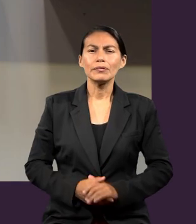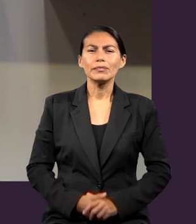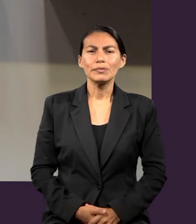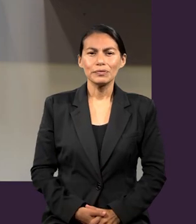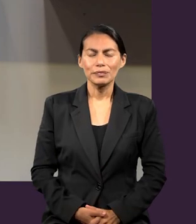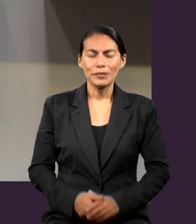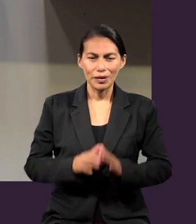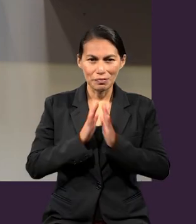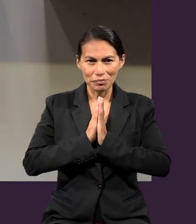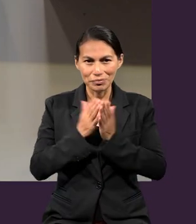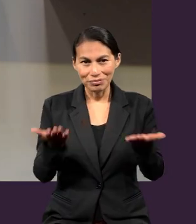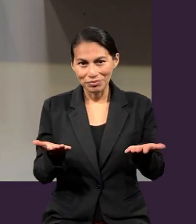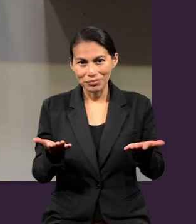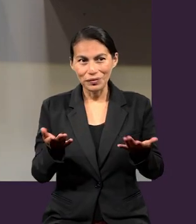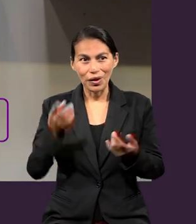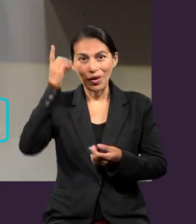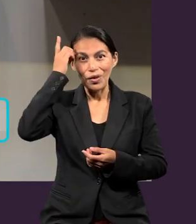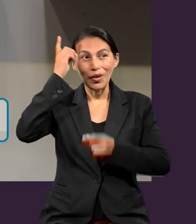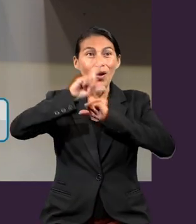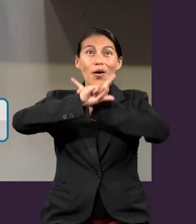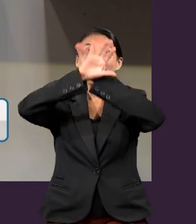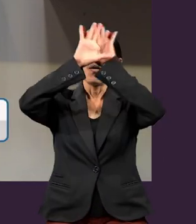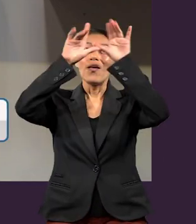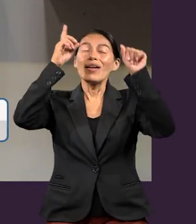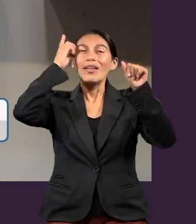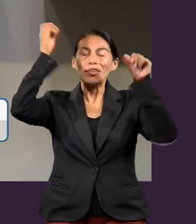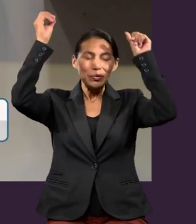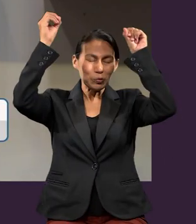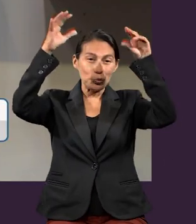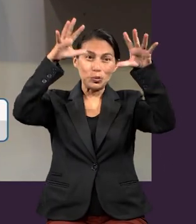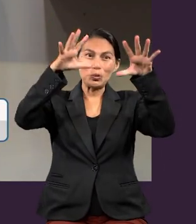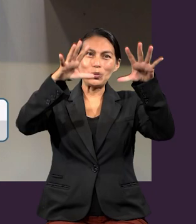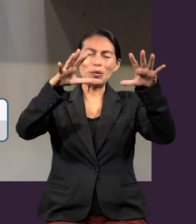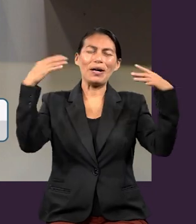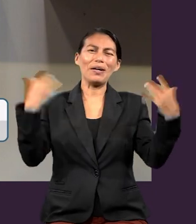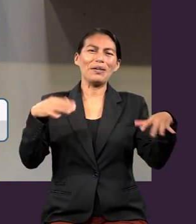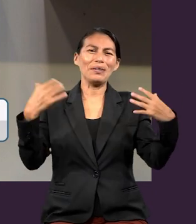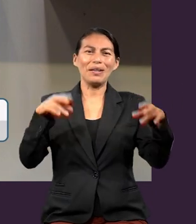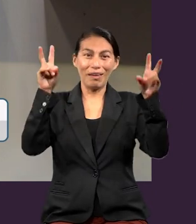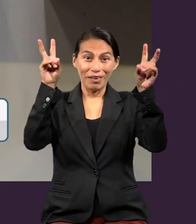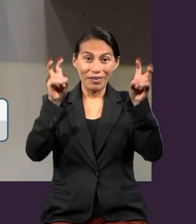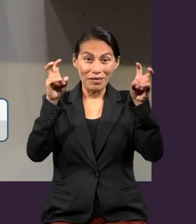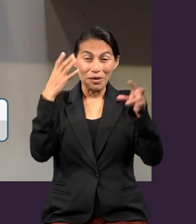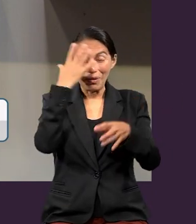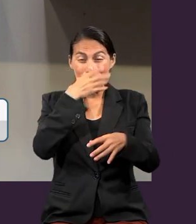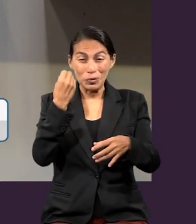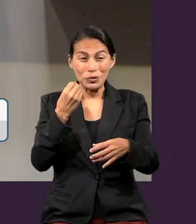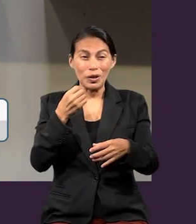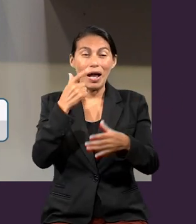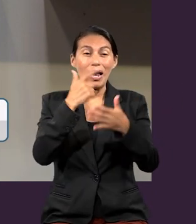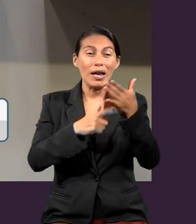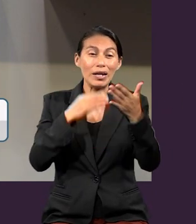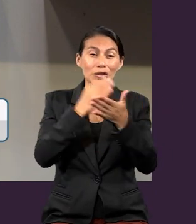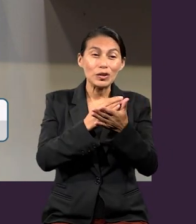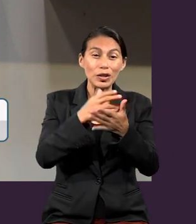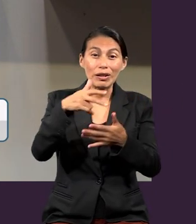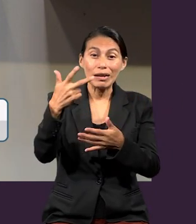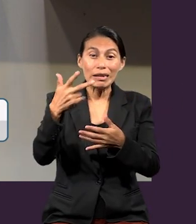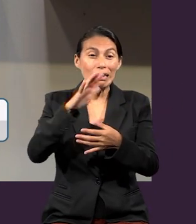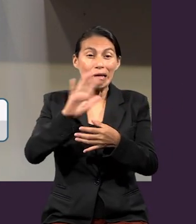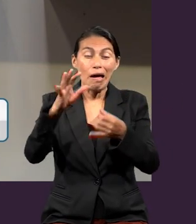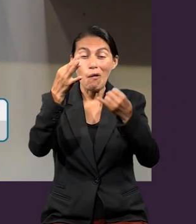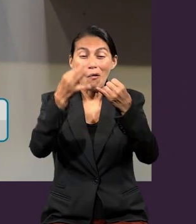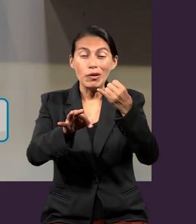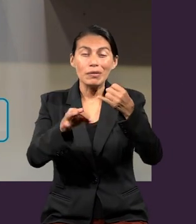Amén. Amén. Encendidos con la gloria de Dios. Es el título de la lección, de la última